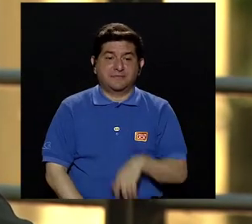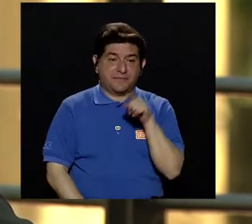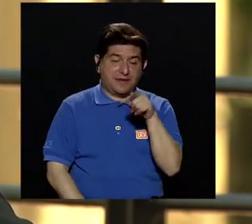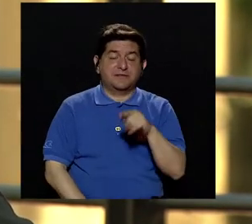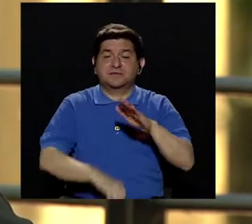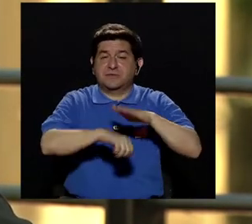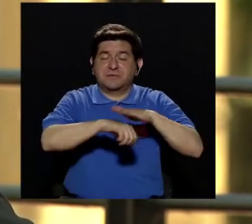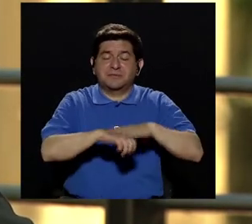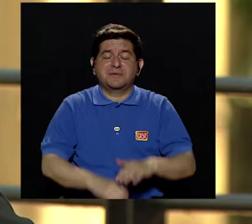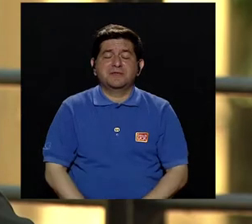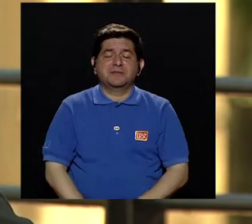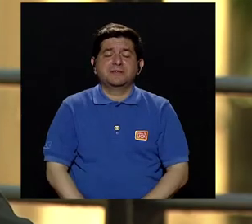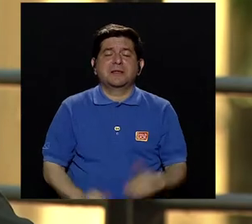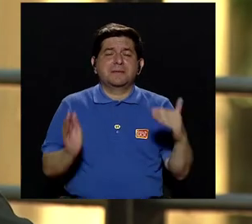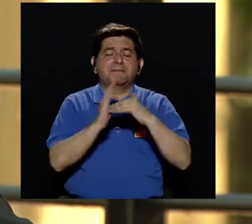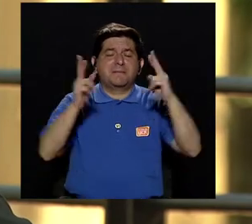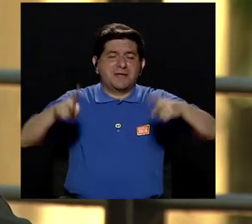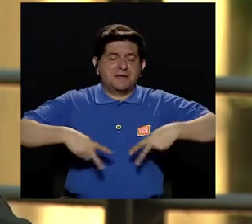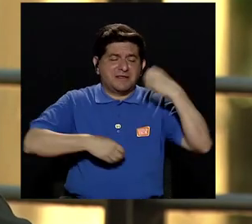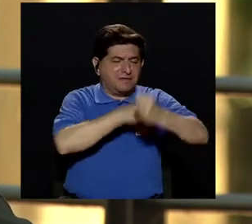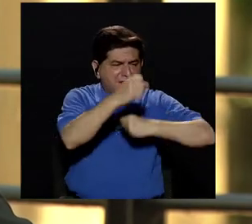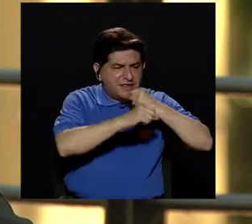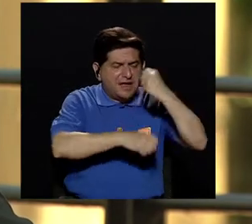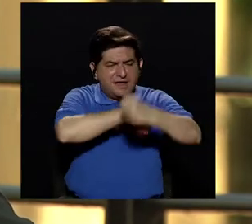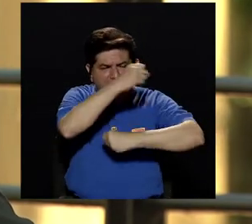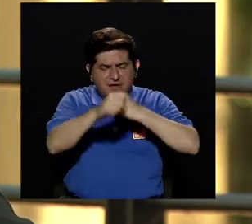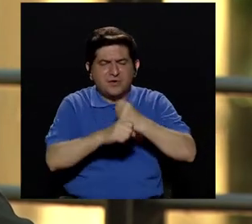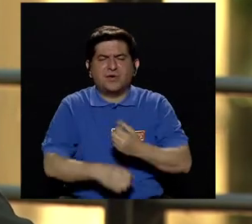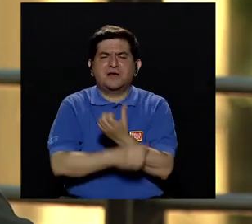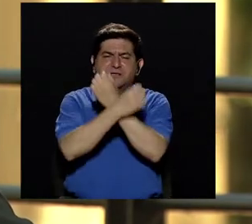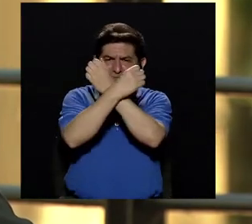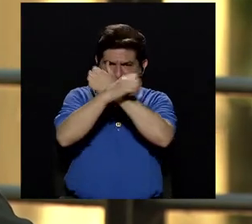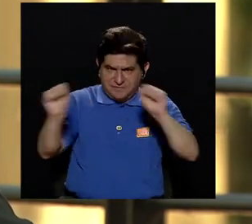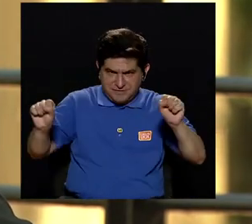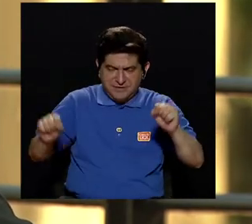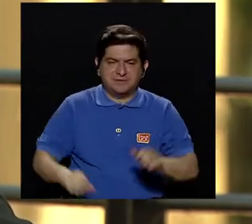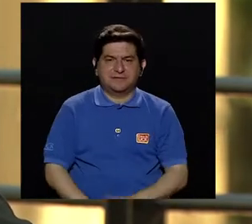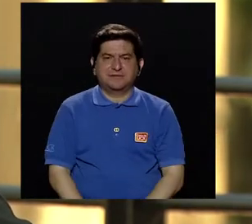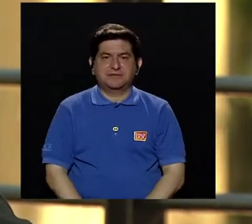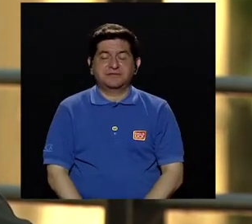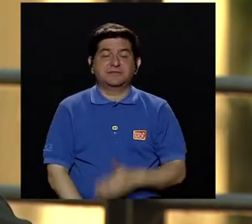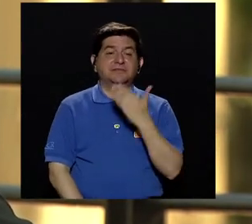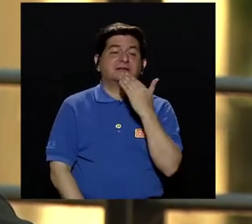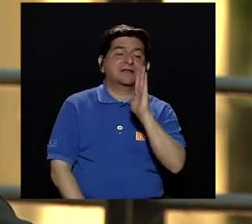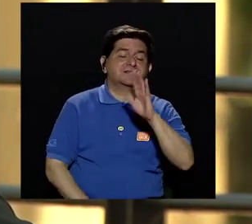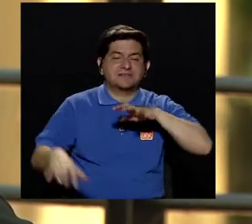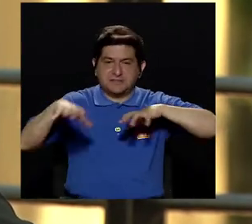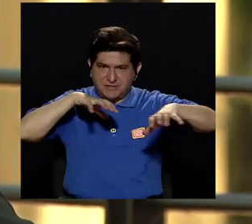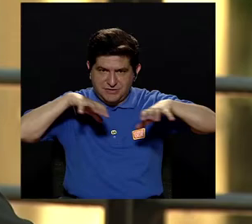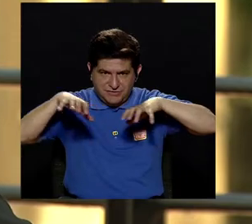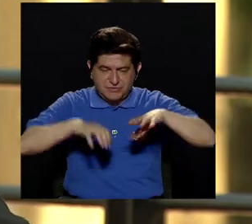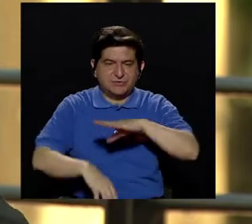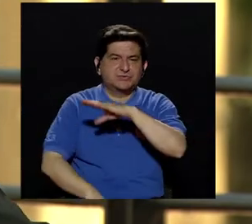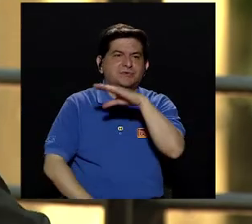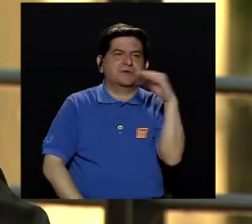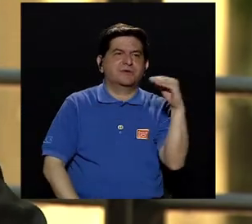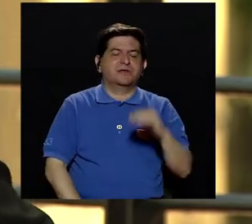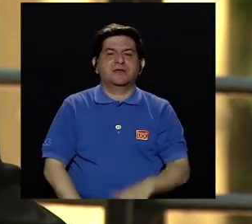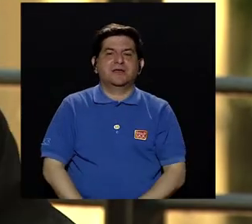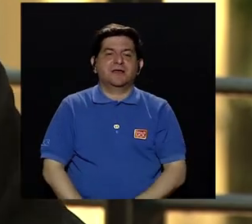a esto, miles de vidas año con año se salvan, gracias a, como les repito, a su buen gesto y a